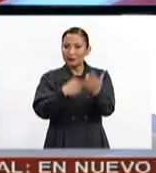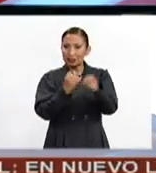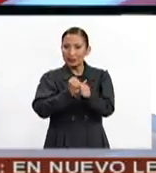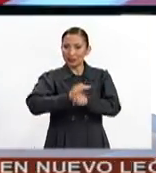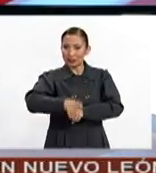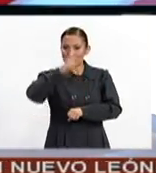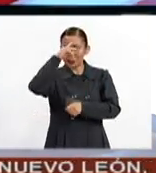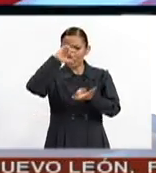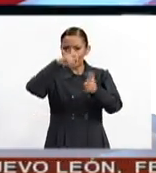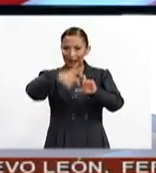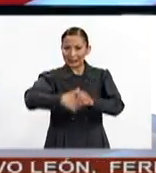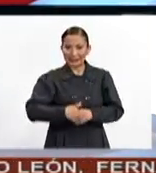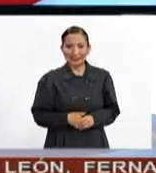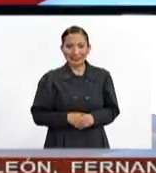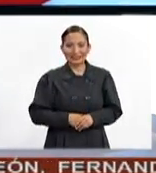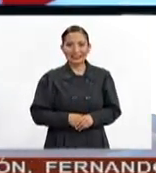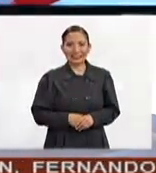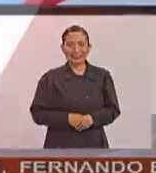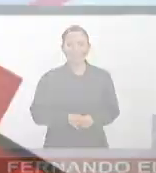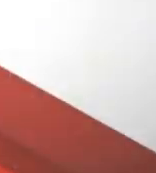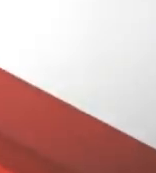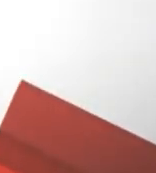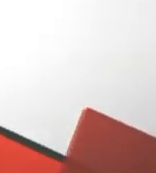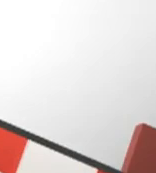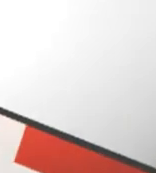con más información. Esto es México al Día.